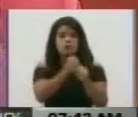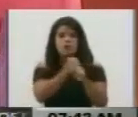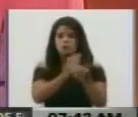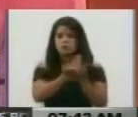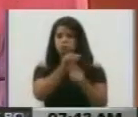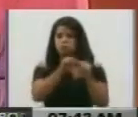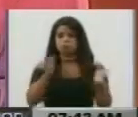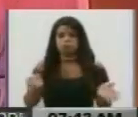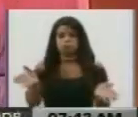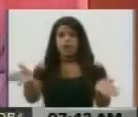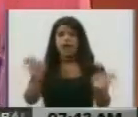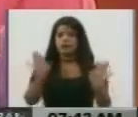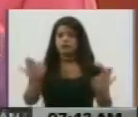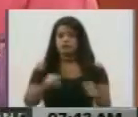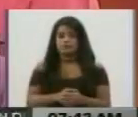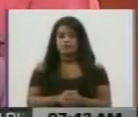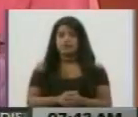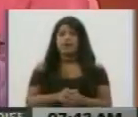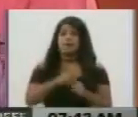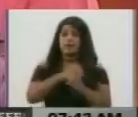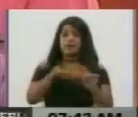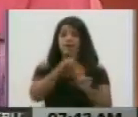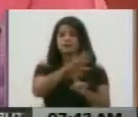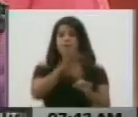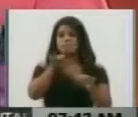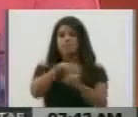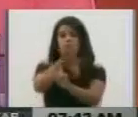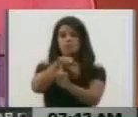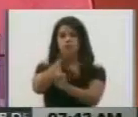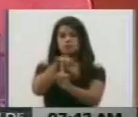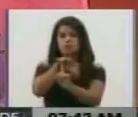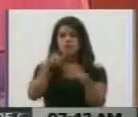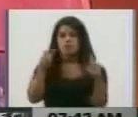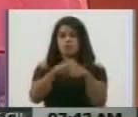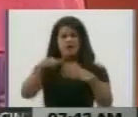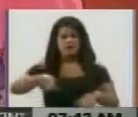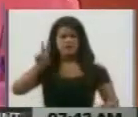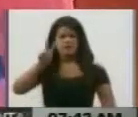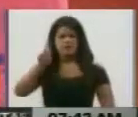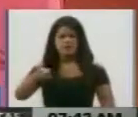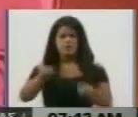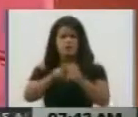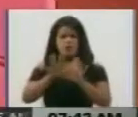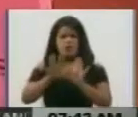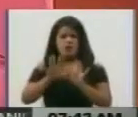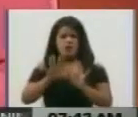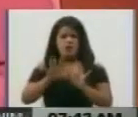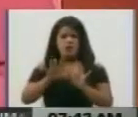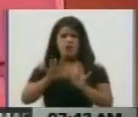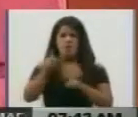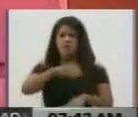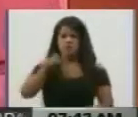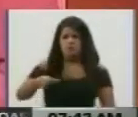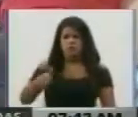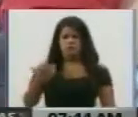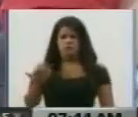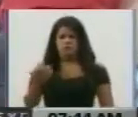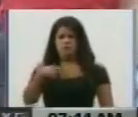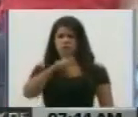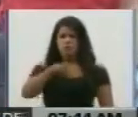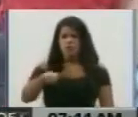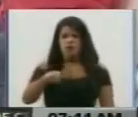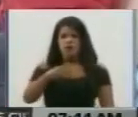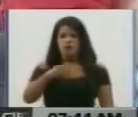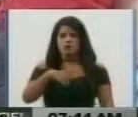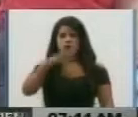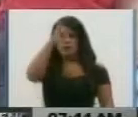es la manipulación que han venido teniendo incluso aquí en Venezuela, porque la gente no tiene por qué estar informada